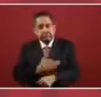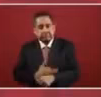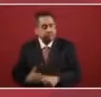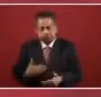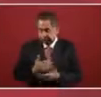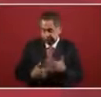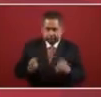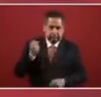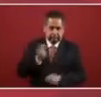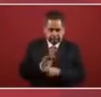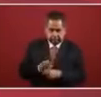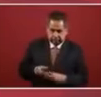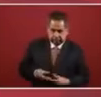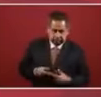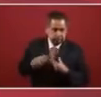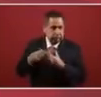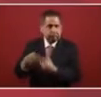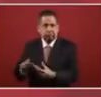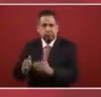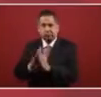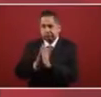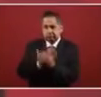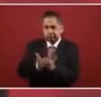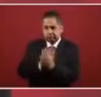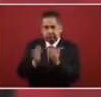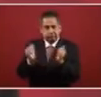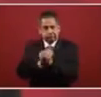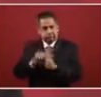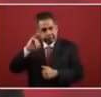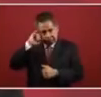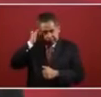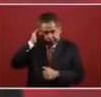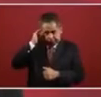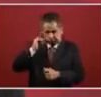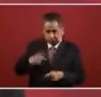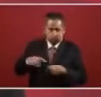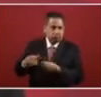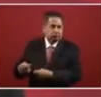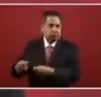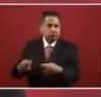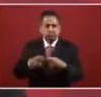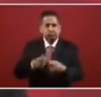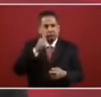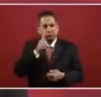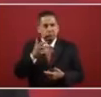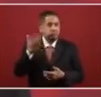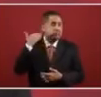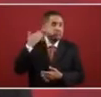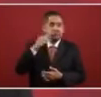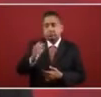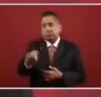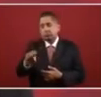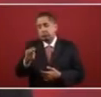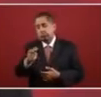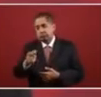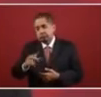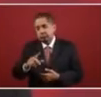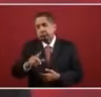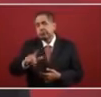en la mayoría de los casos llegaban en los meses de octubre y noviembre, lo mismo que los